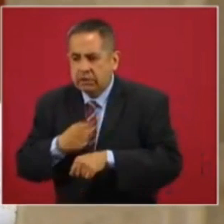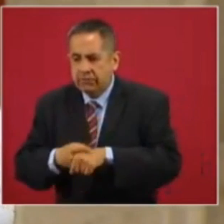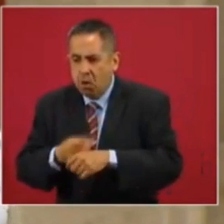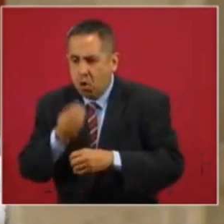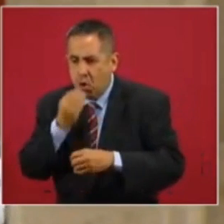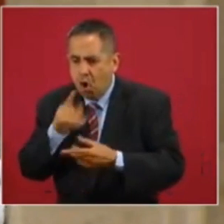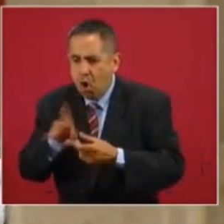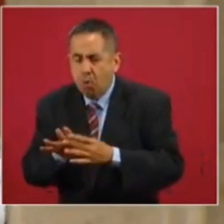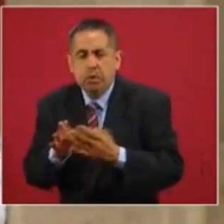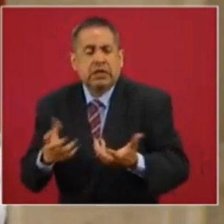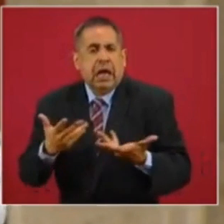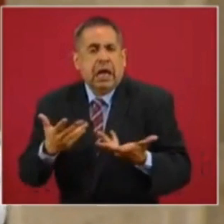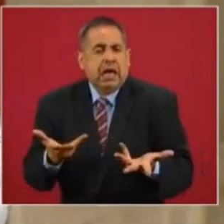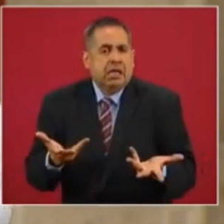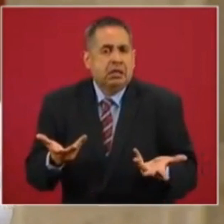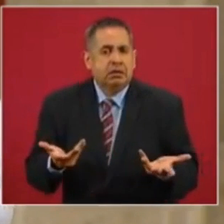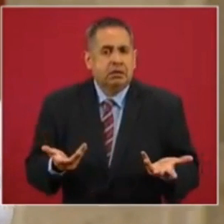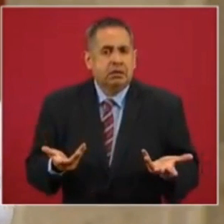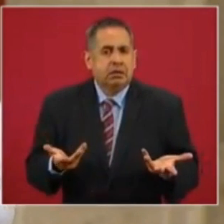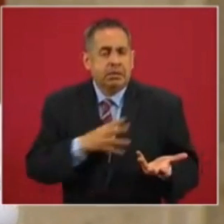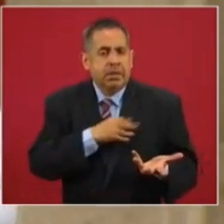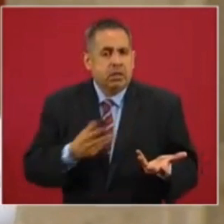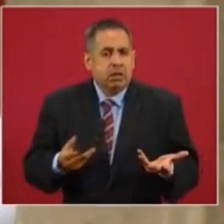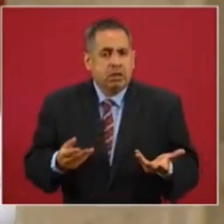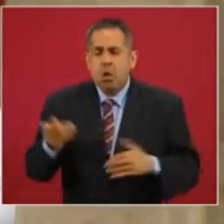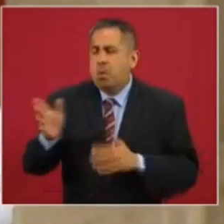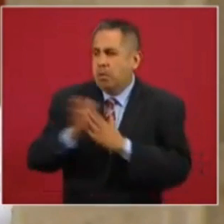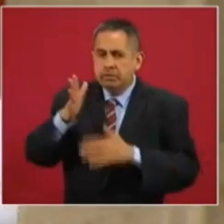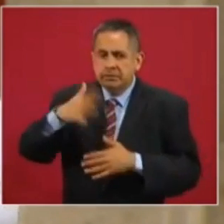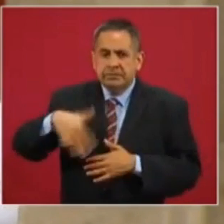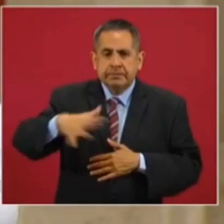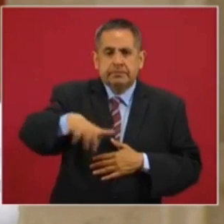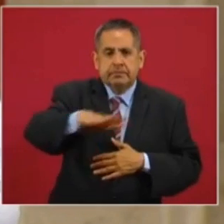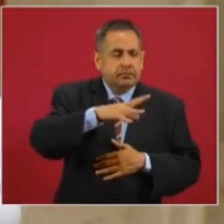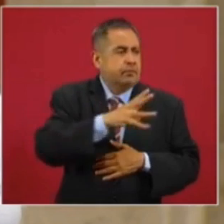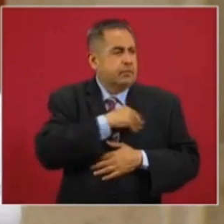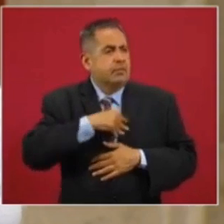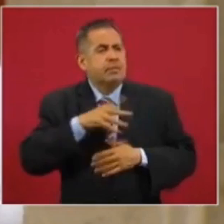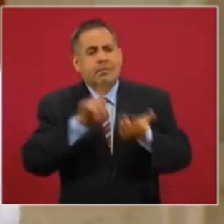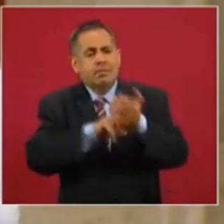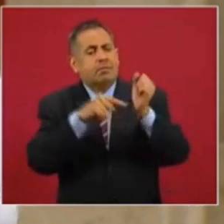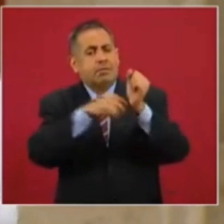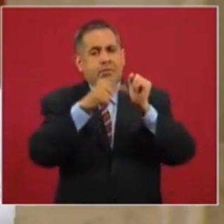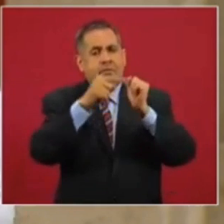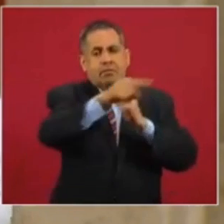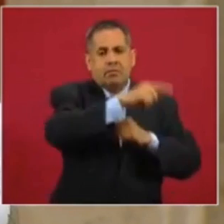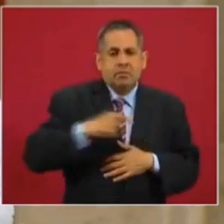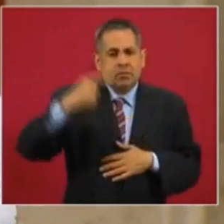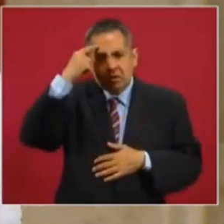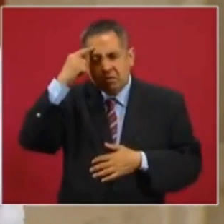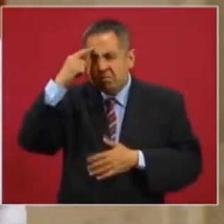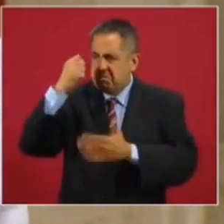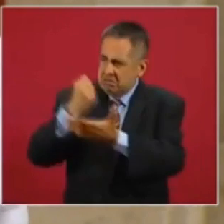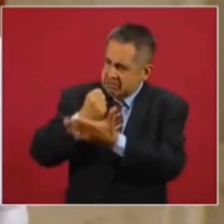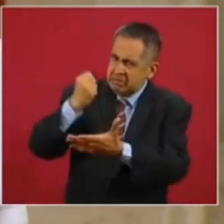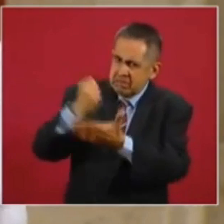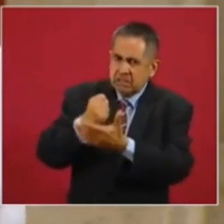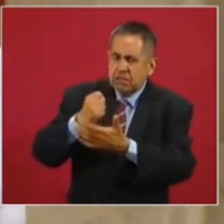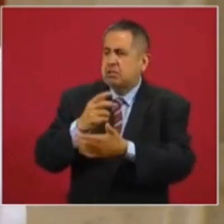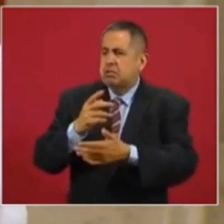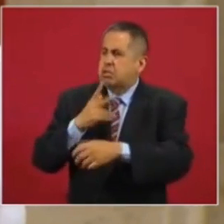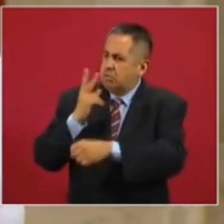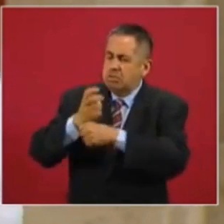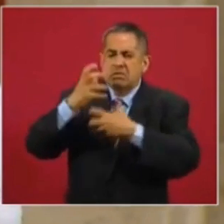enfermo como está busquen señor a nuestros hijos por ahí los tienen y yo nunca voy a dejar de exigir siempre voy a gritar